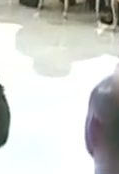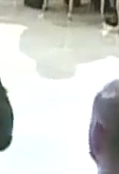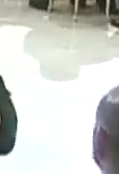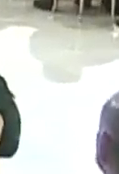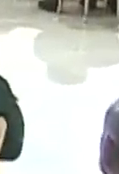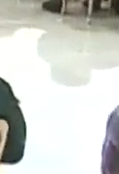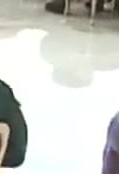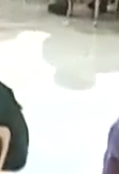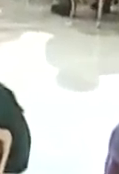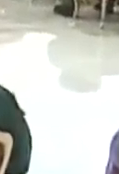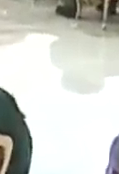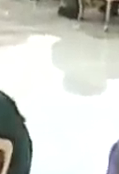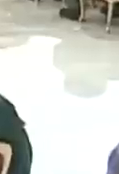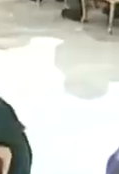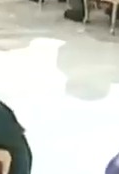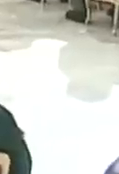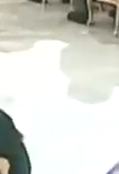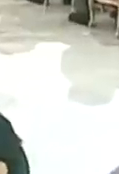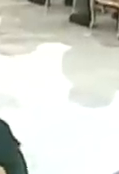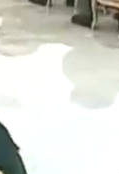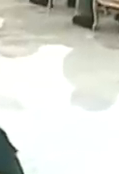Adelante.